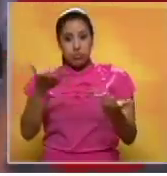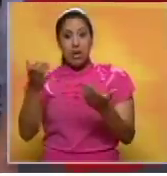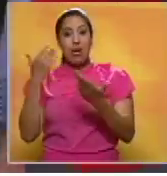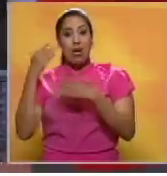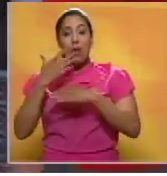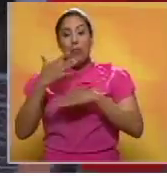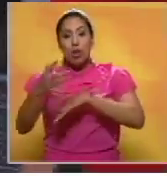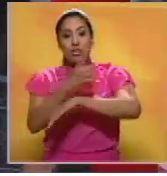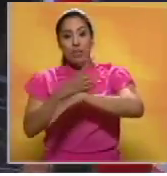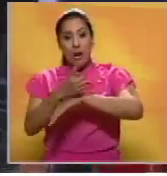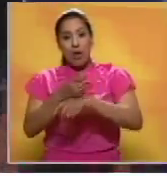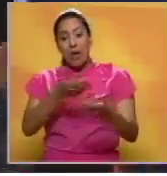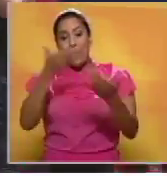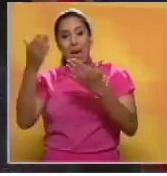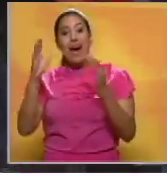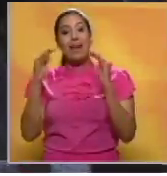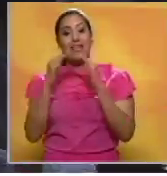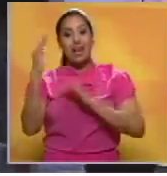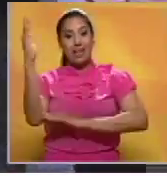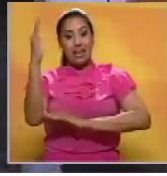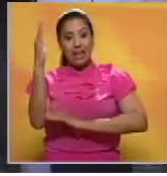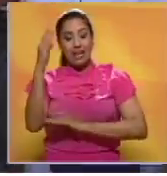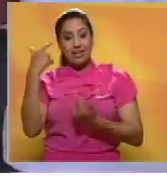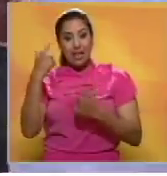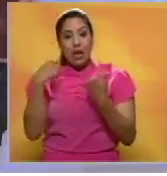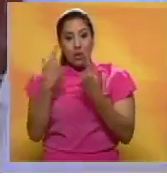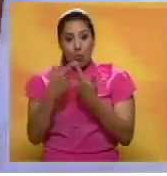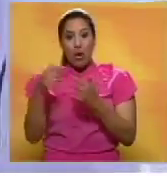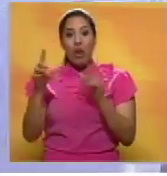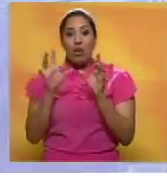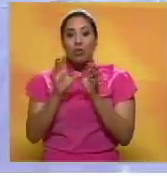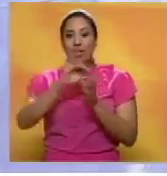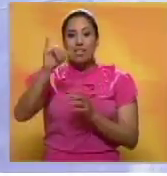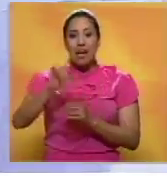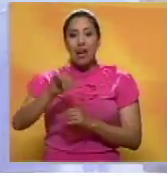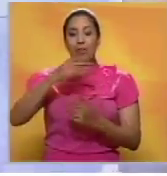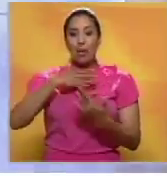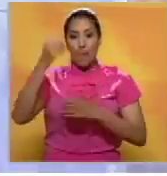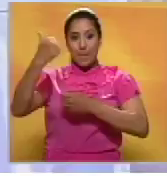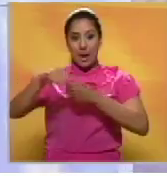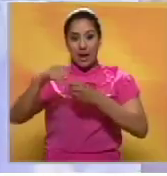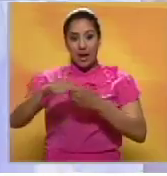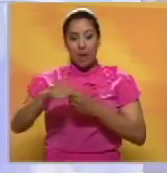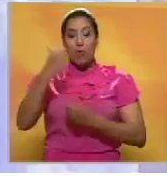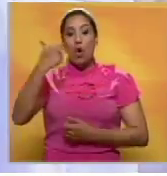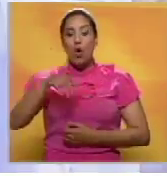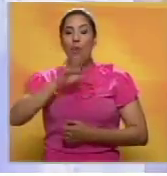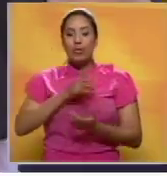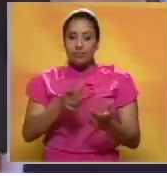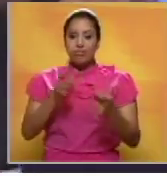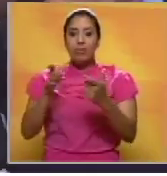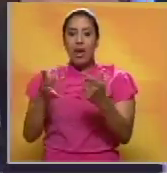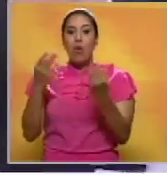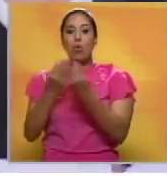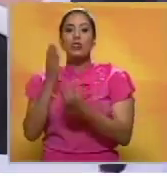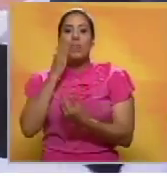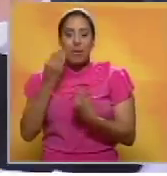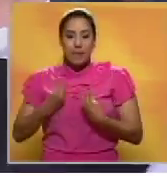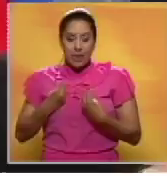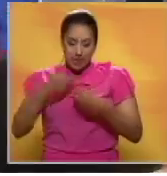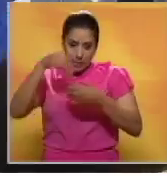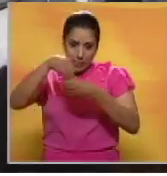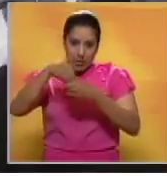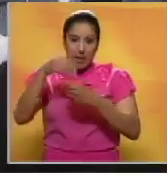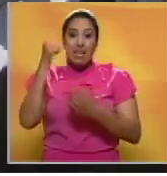próximas horas será llevado hasta la capilla de la iglesia de la Candelaria en el sector San Jacinto de Maracaibo, lugar donde residía junto a su madre, y